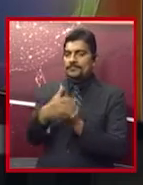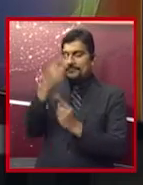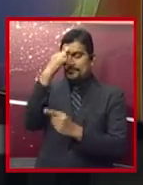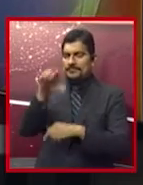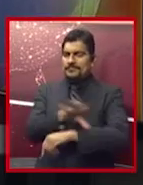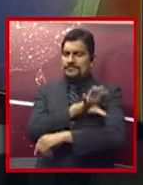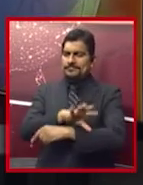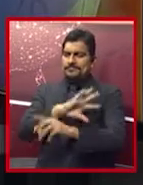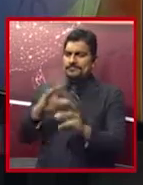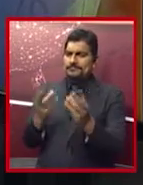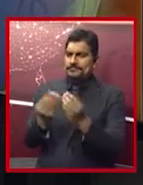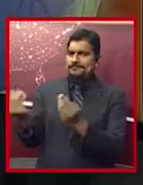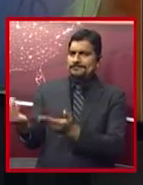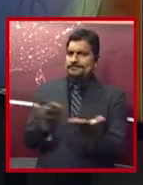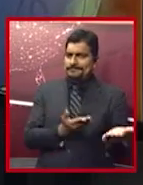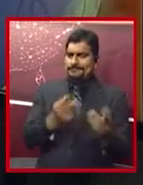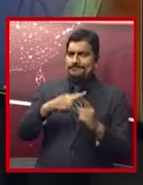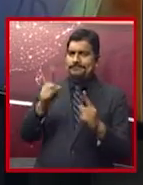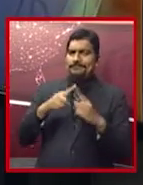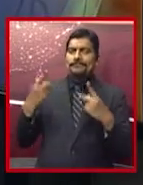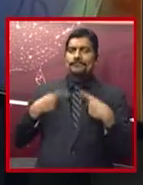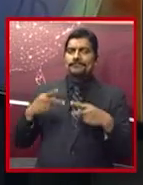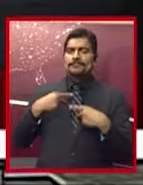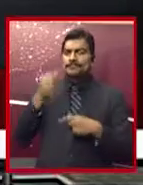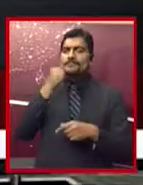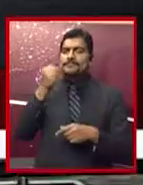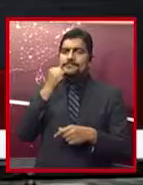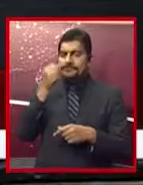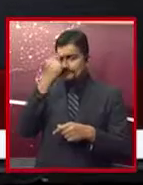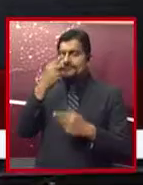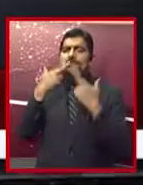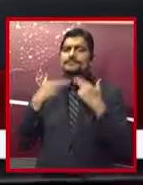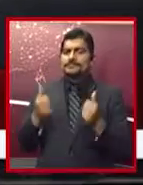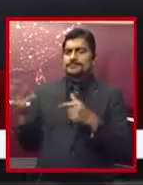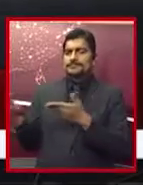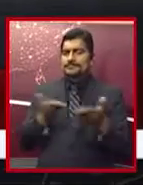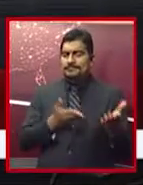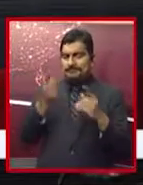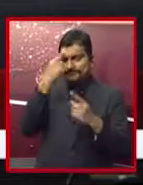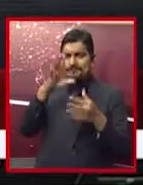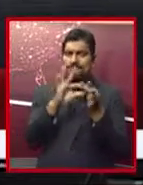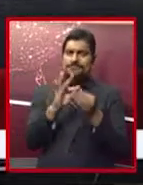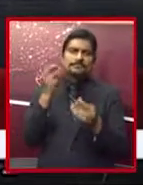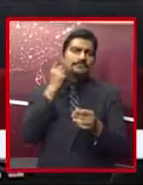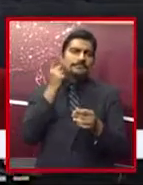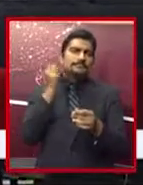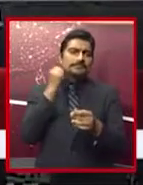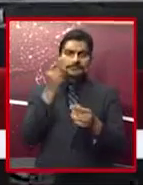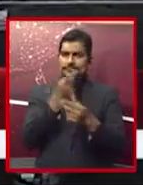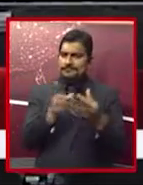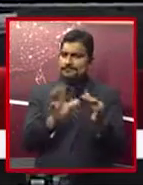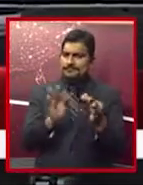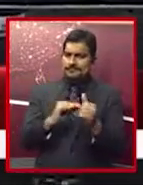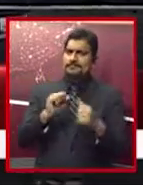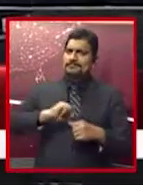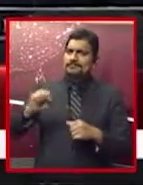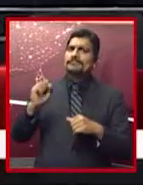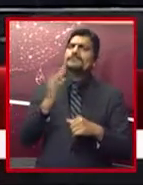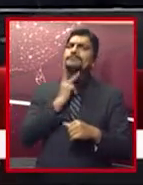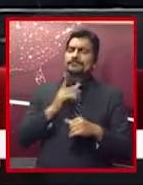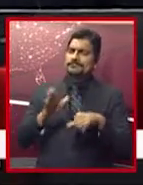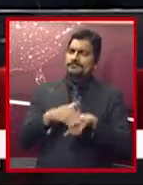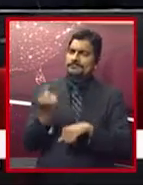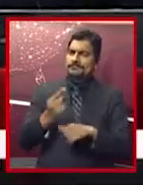de Electricidad, así como funcionarios de la Secretaría de Hacienda, para explicar a senadores y diputados las razones que motivaron el aumento en los precios de